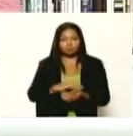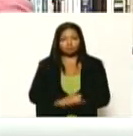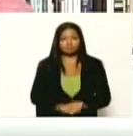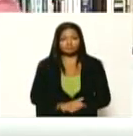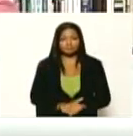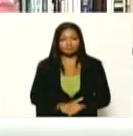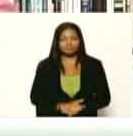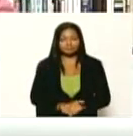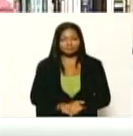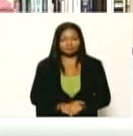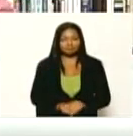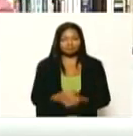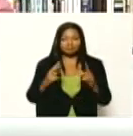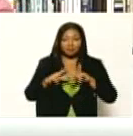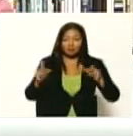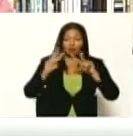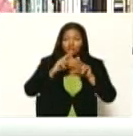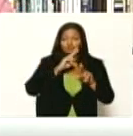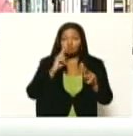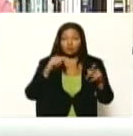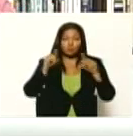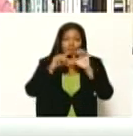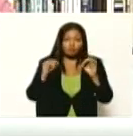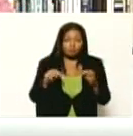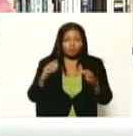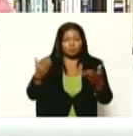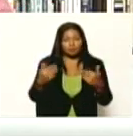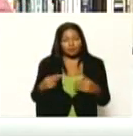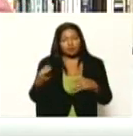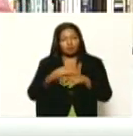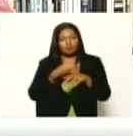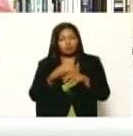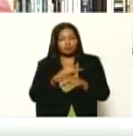así que hemos valorado tu nombre para que vengas al gobierno.